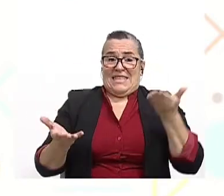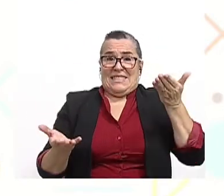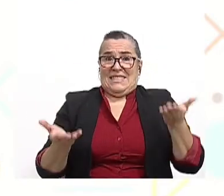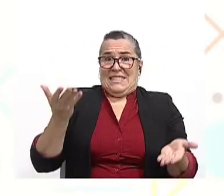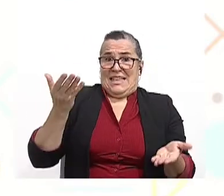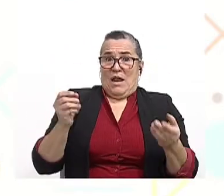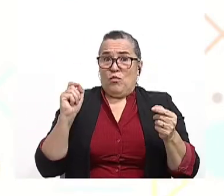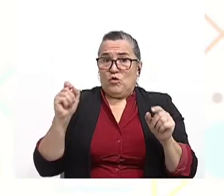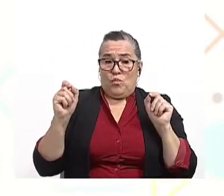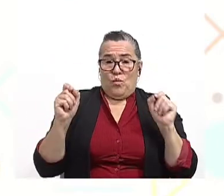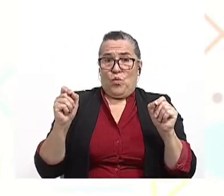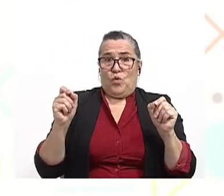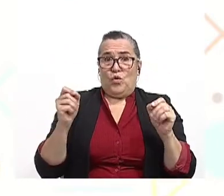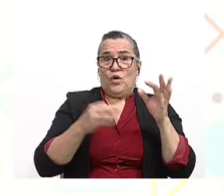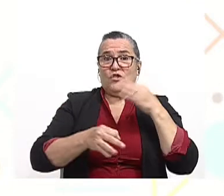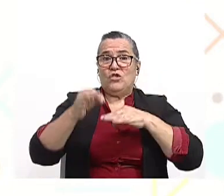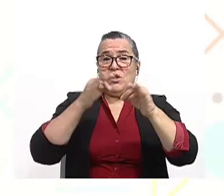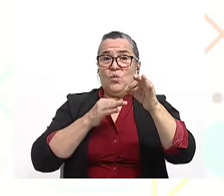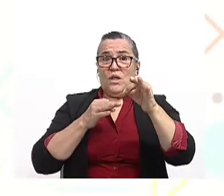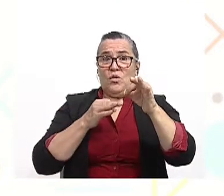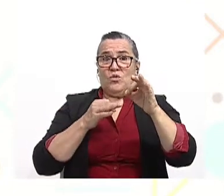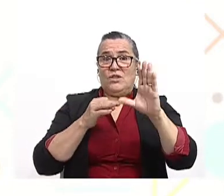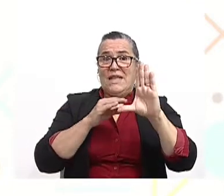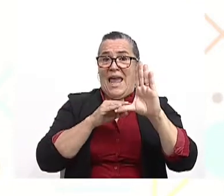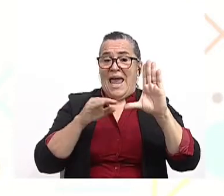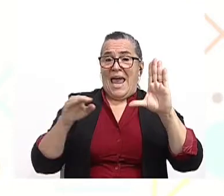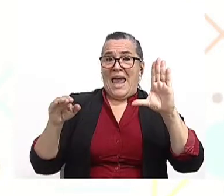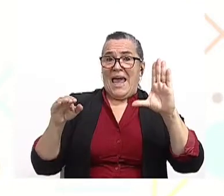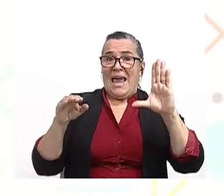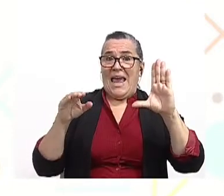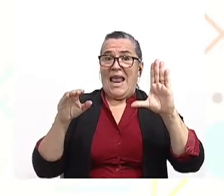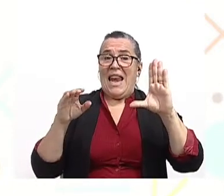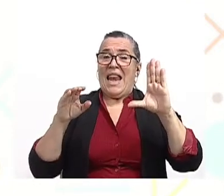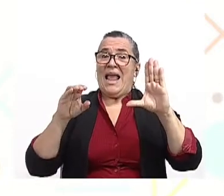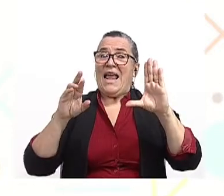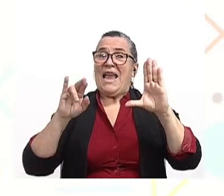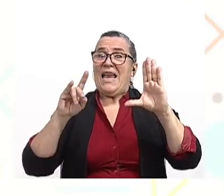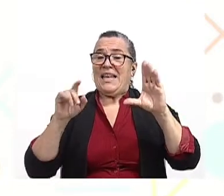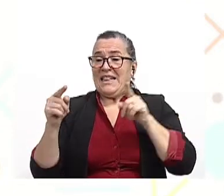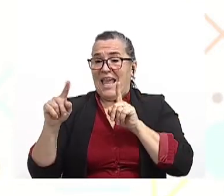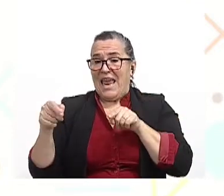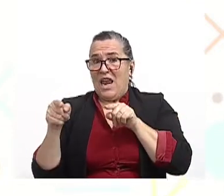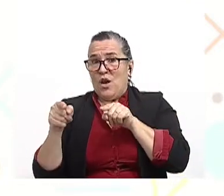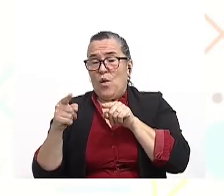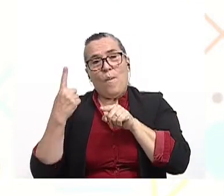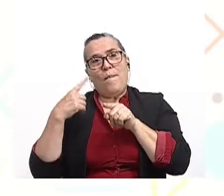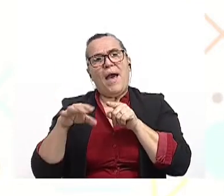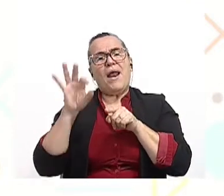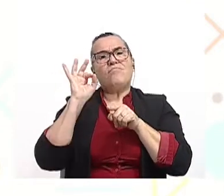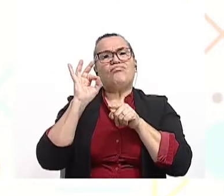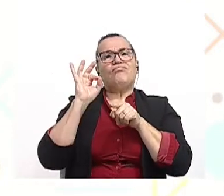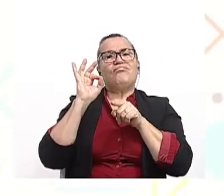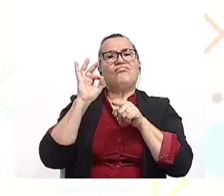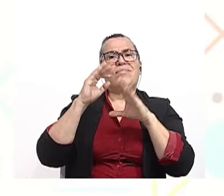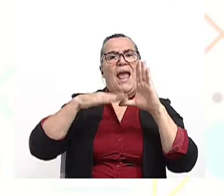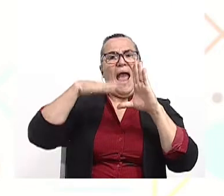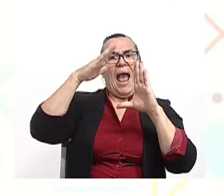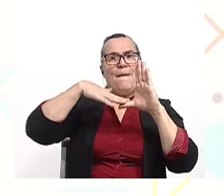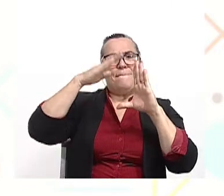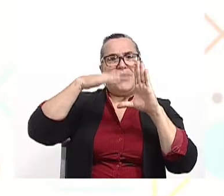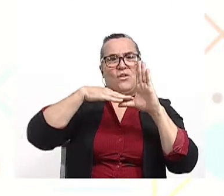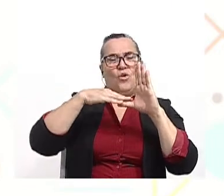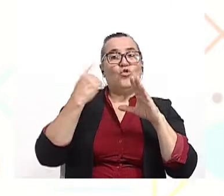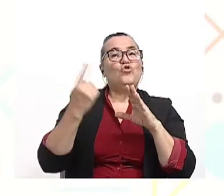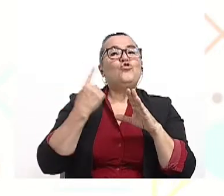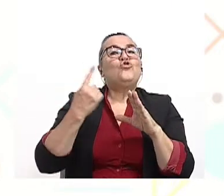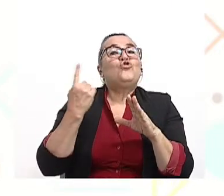sustituirlos en el criterio para determinar el ámbito. Atención acá, esto solamente funciona cuando la función es lineal.